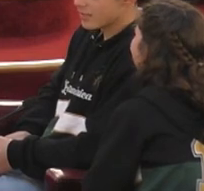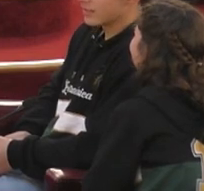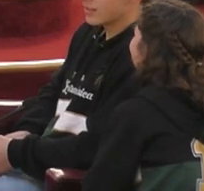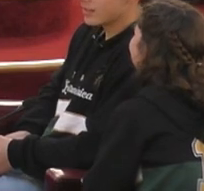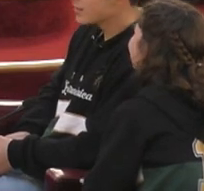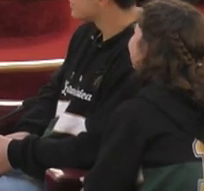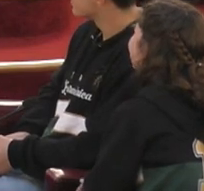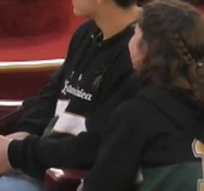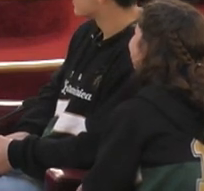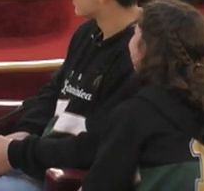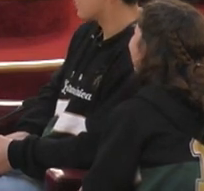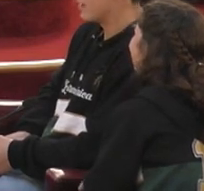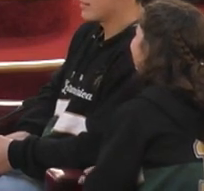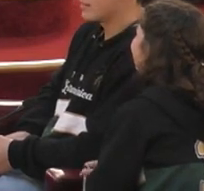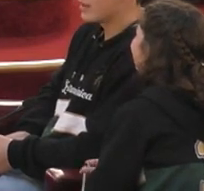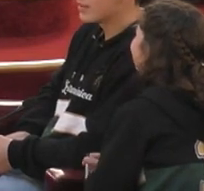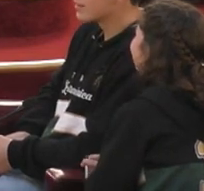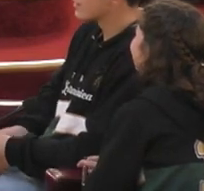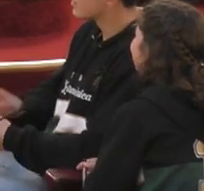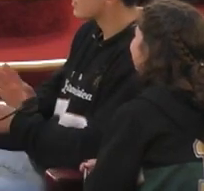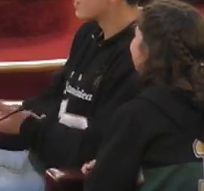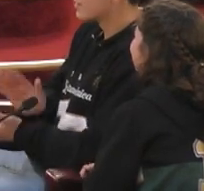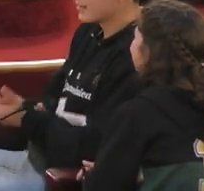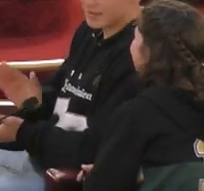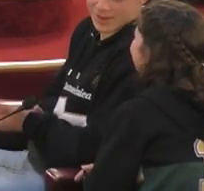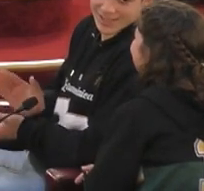Diputado Gonzalo Carbonell.